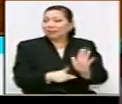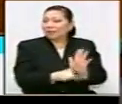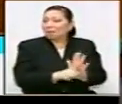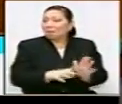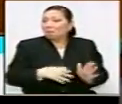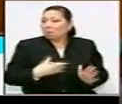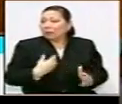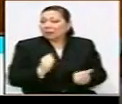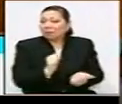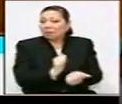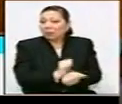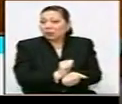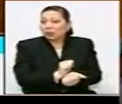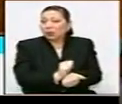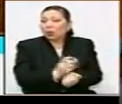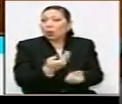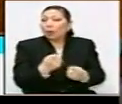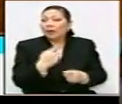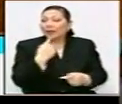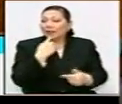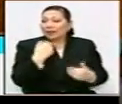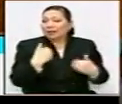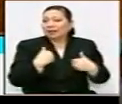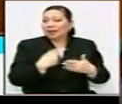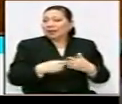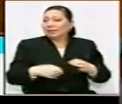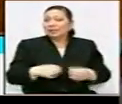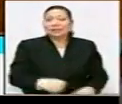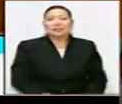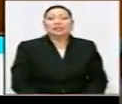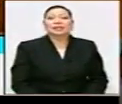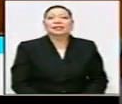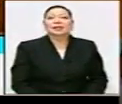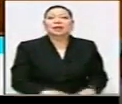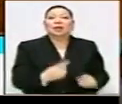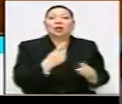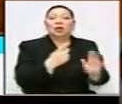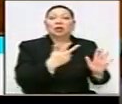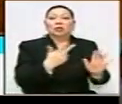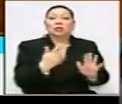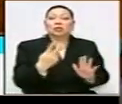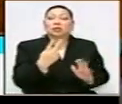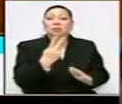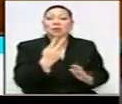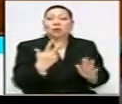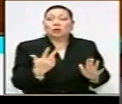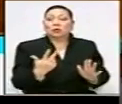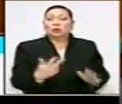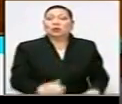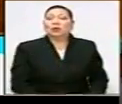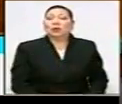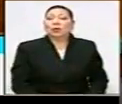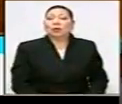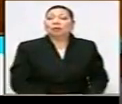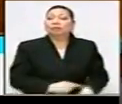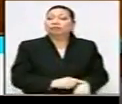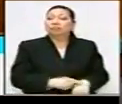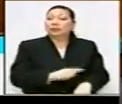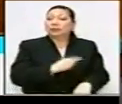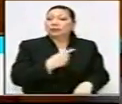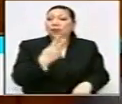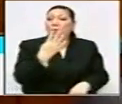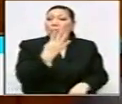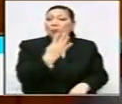legislativo podrá ser preso durante su diputación. La del 828, mientras duren, en su